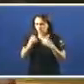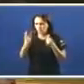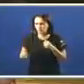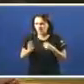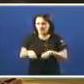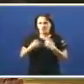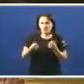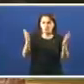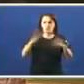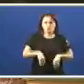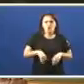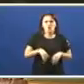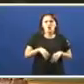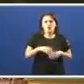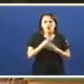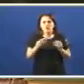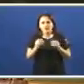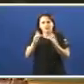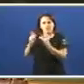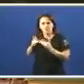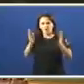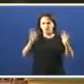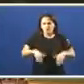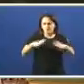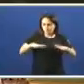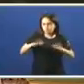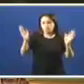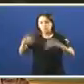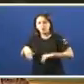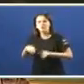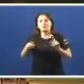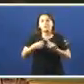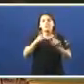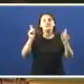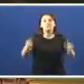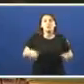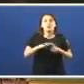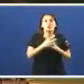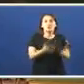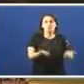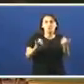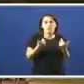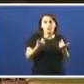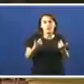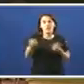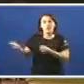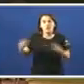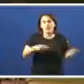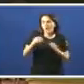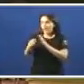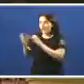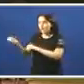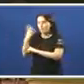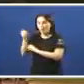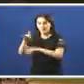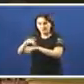falamos da ausencia de padiolas, da ausencia de camillas e situacións nas que teñen que estar retirando camillas das ambulancias médicas